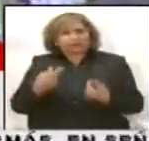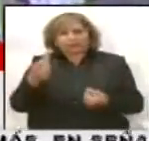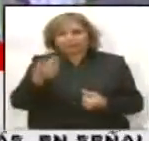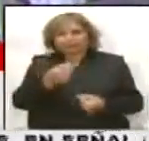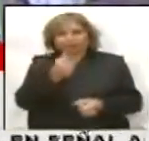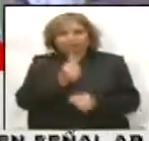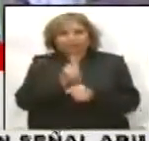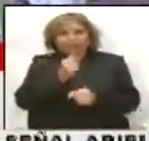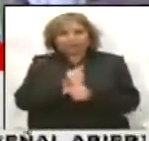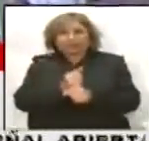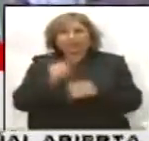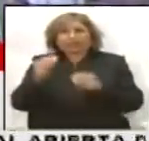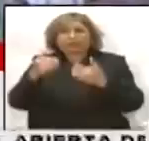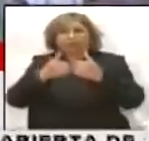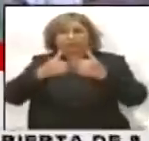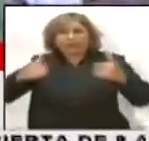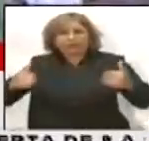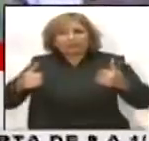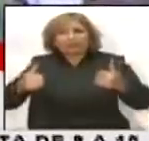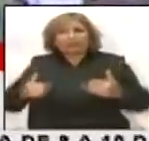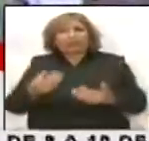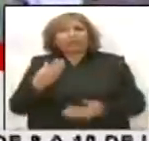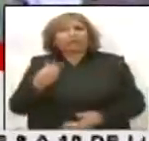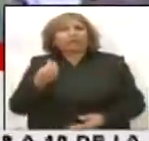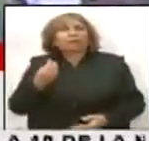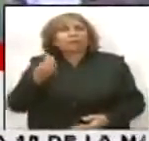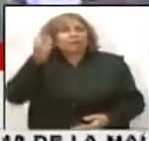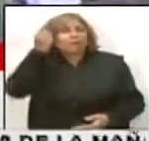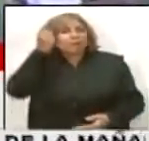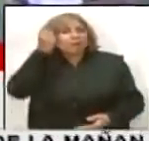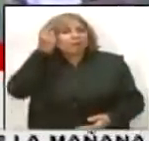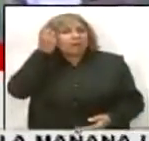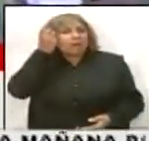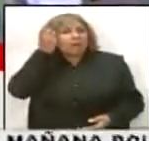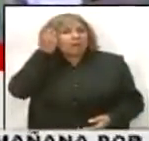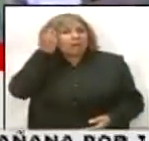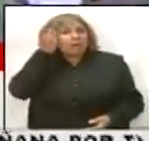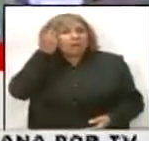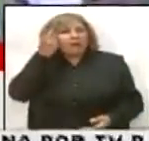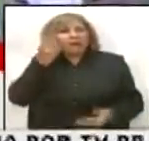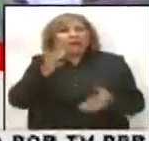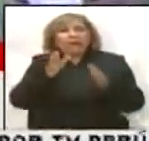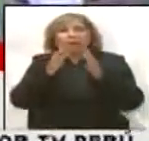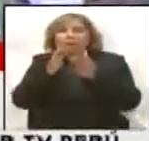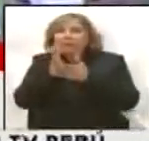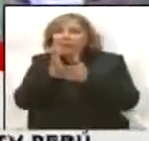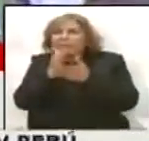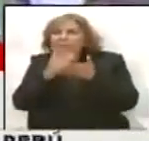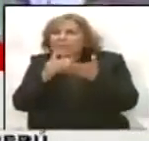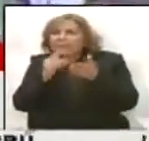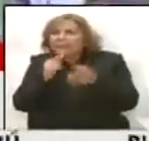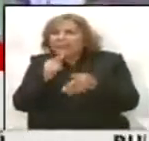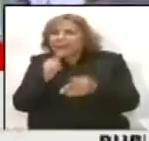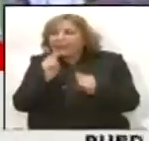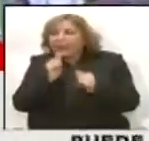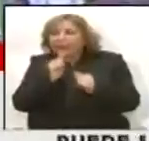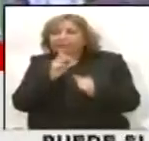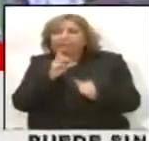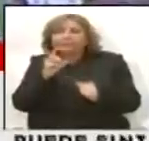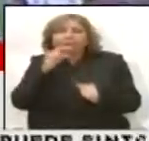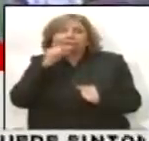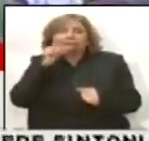trabajadora a la que se le ha separado, por lo que entendemos, a partir justamente de